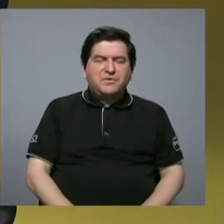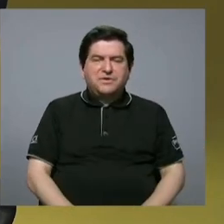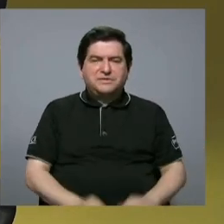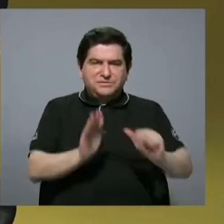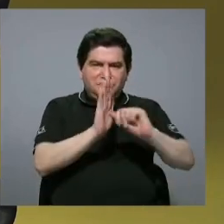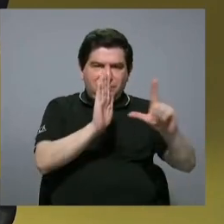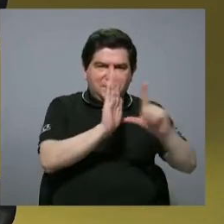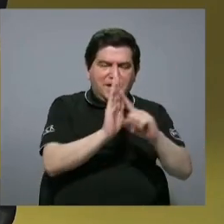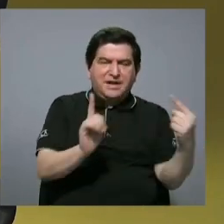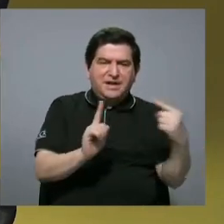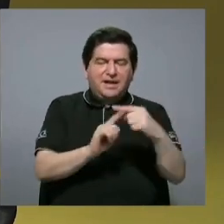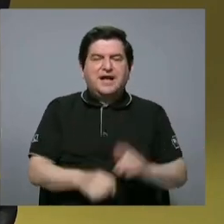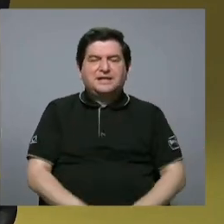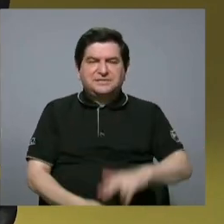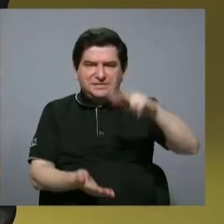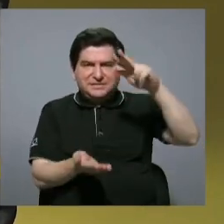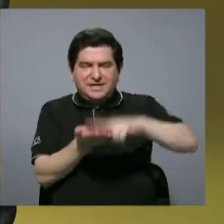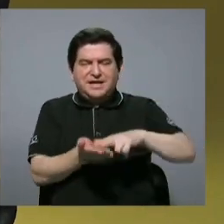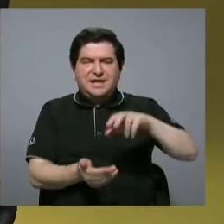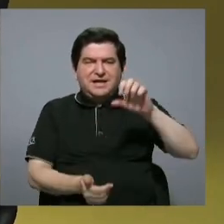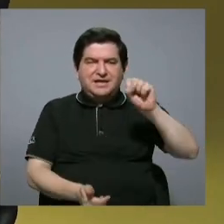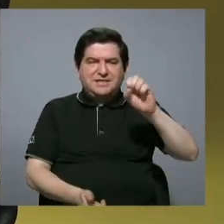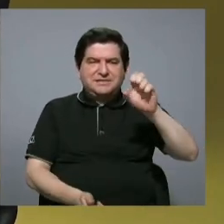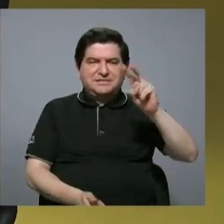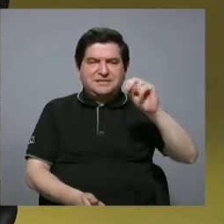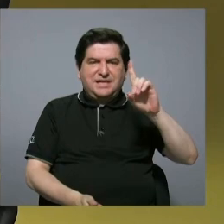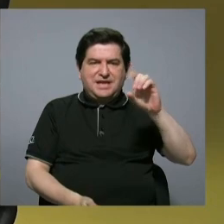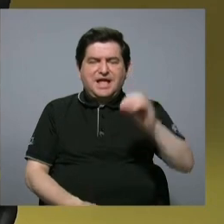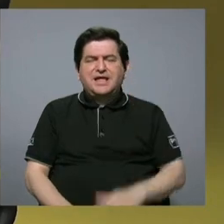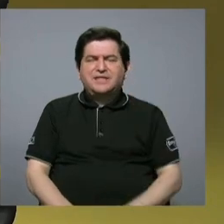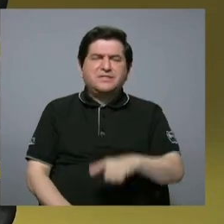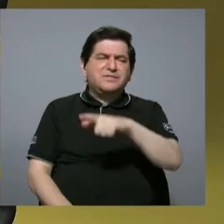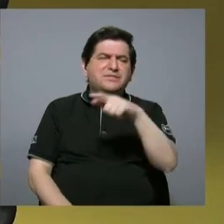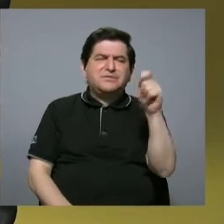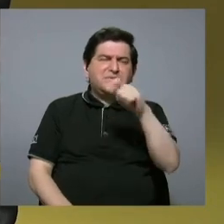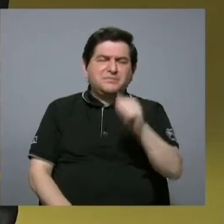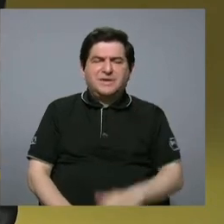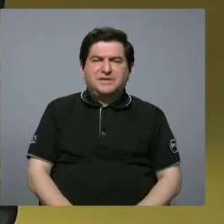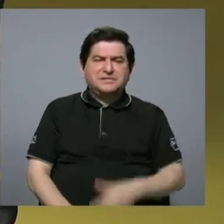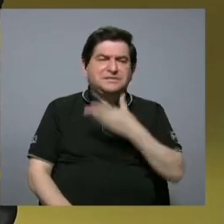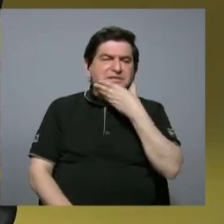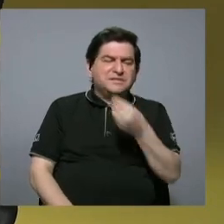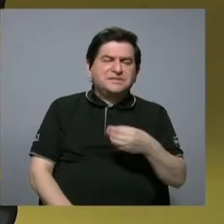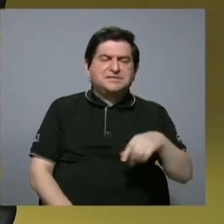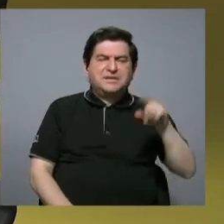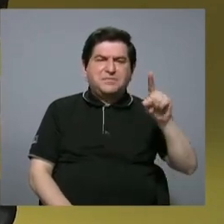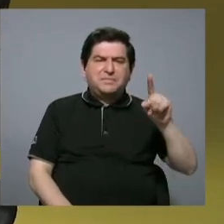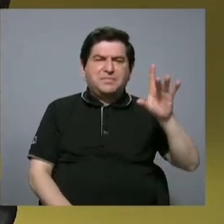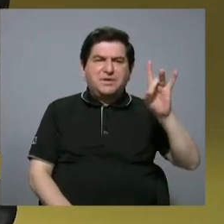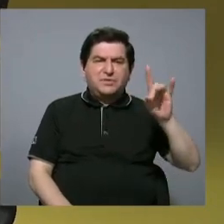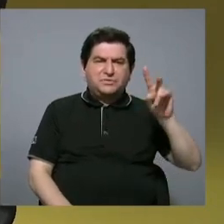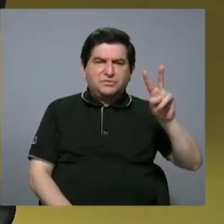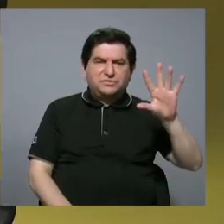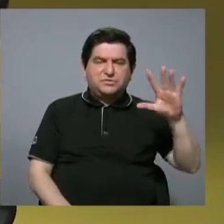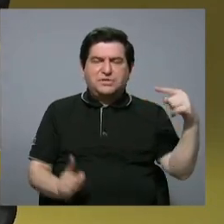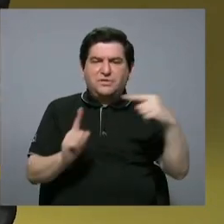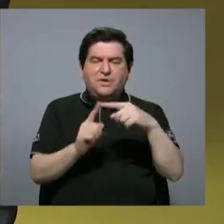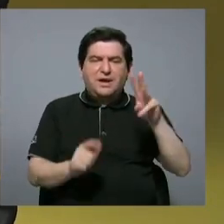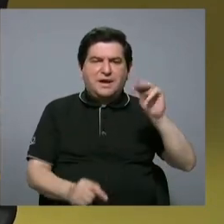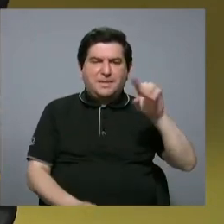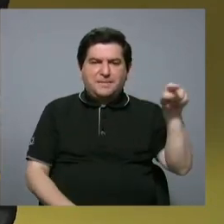ratificación del Senado pasan varios meses, de diciembre del 25 a marzo del 26, y entonces hay